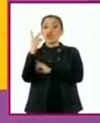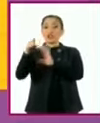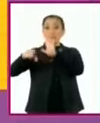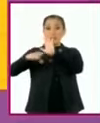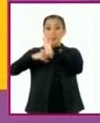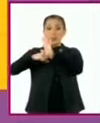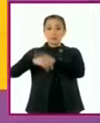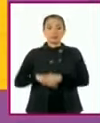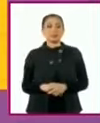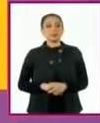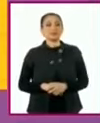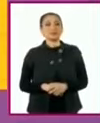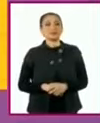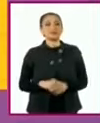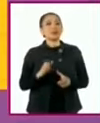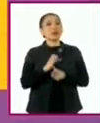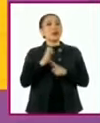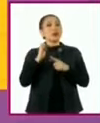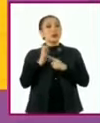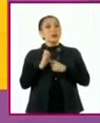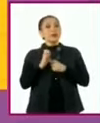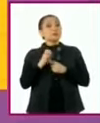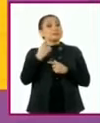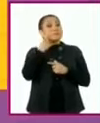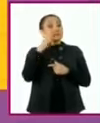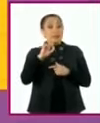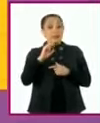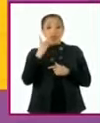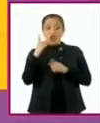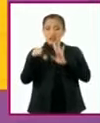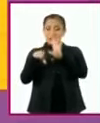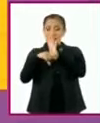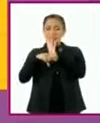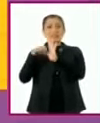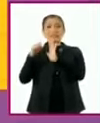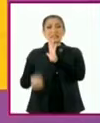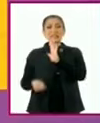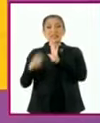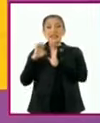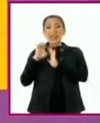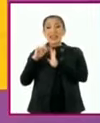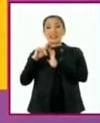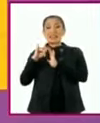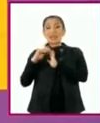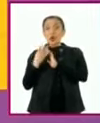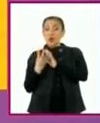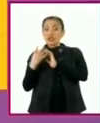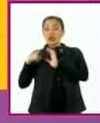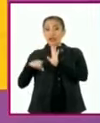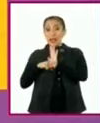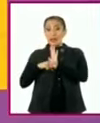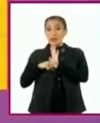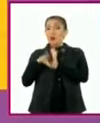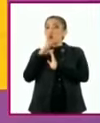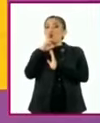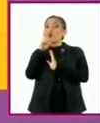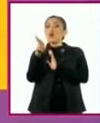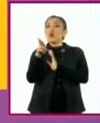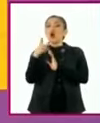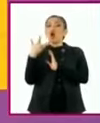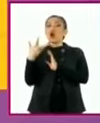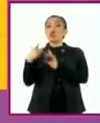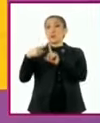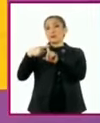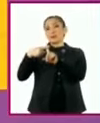negativo. Entonces, 32 negativo entre 4 negativo es igual a